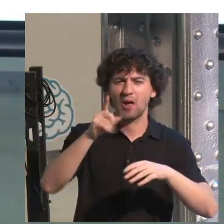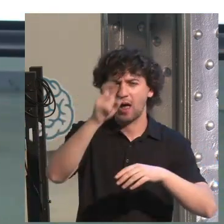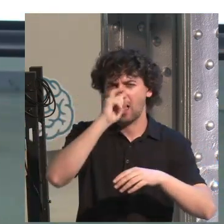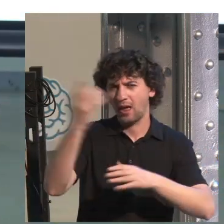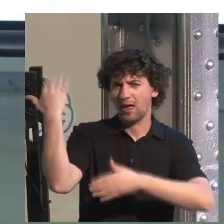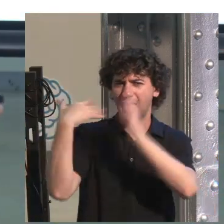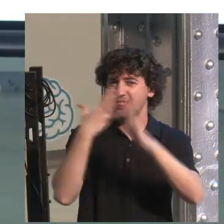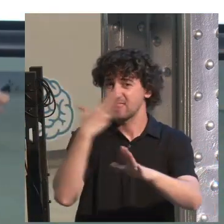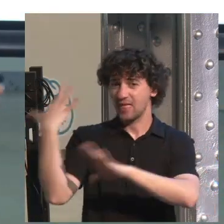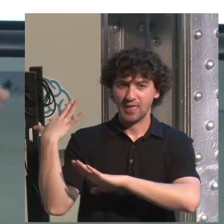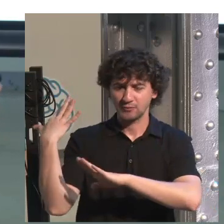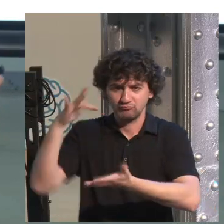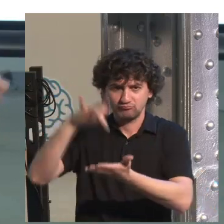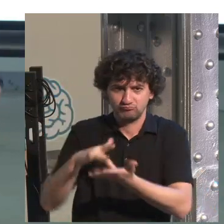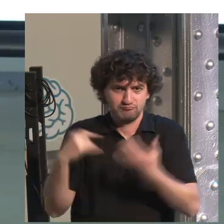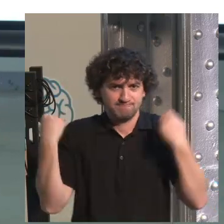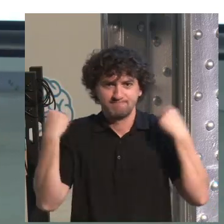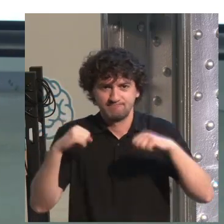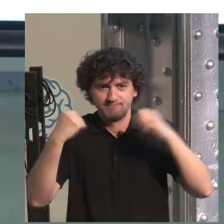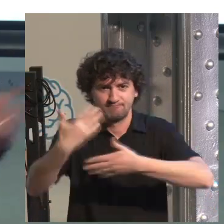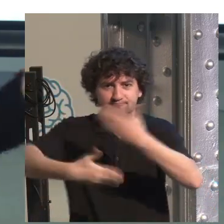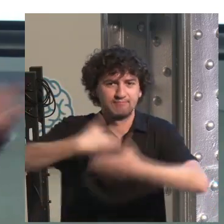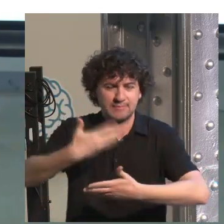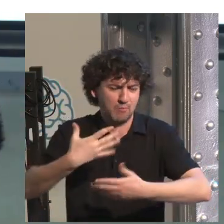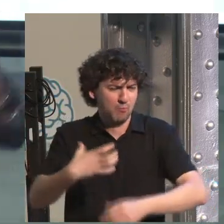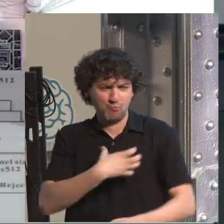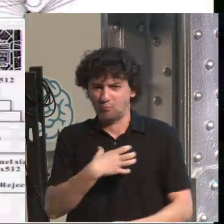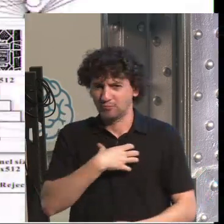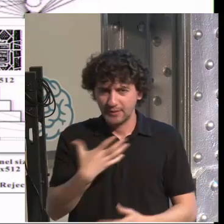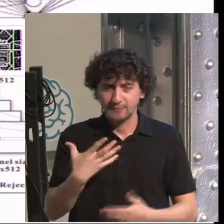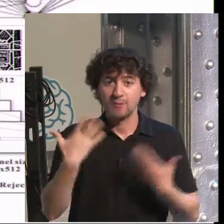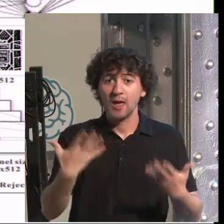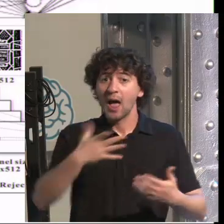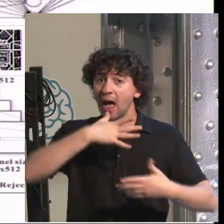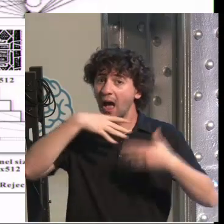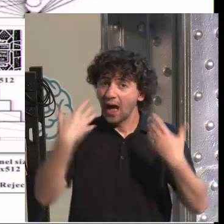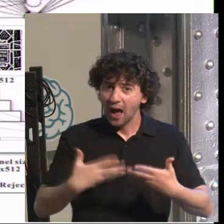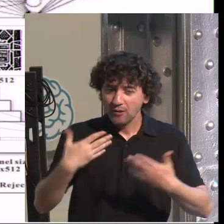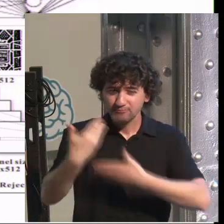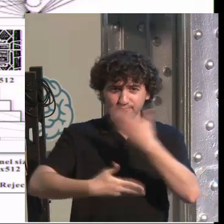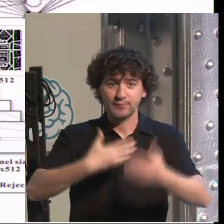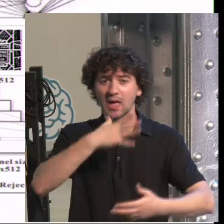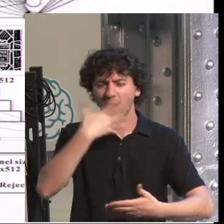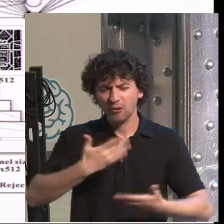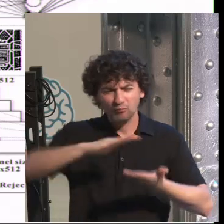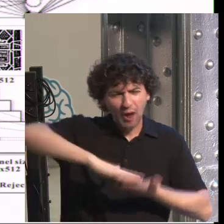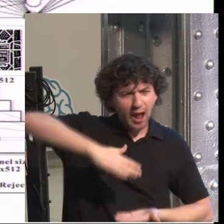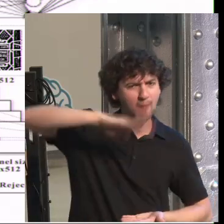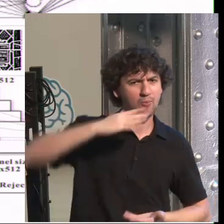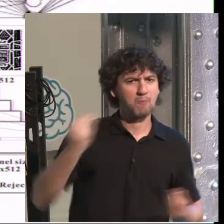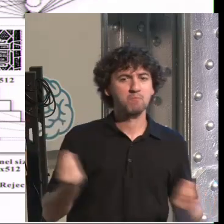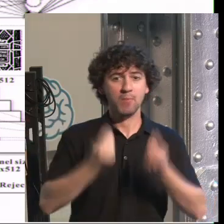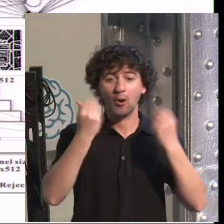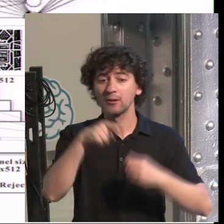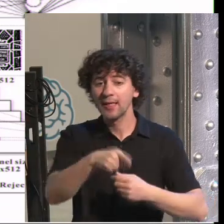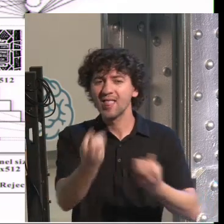inviable poder entrenar una red de este tipo. Pero hoy en día, porque tenemos muy buena capacidad de computación y tenemos muchos datos para